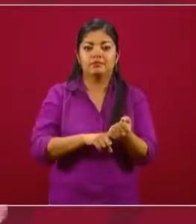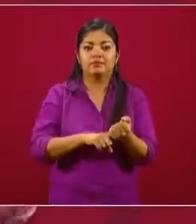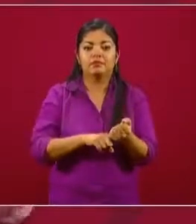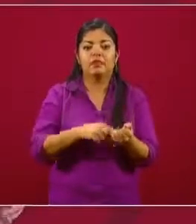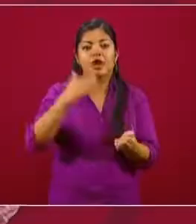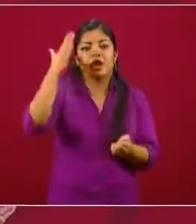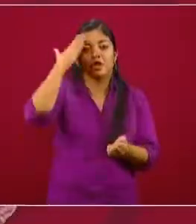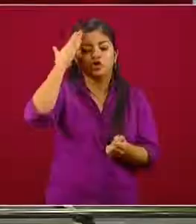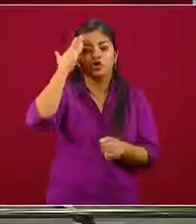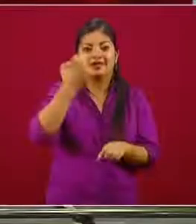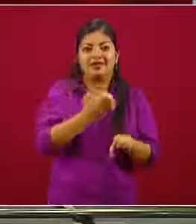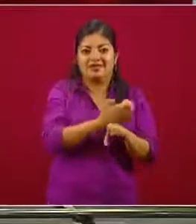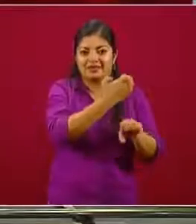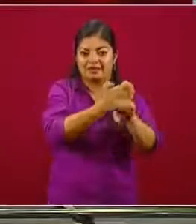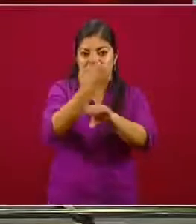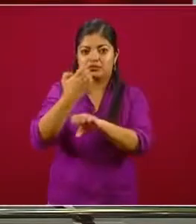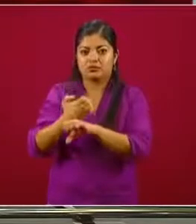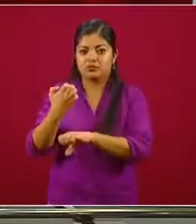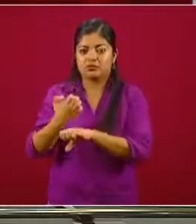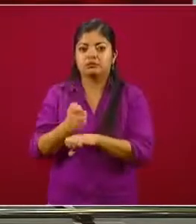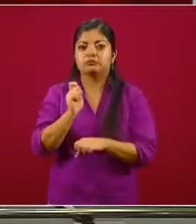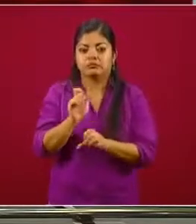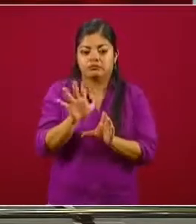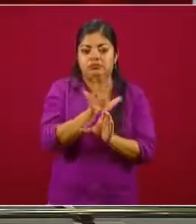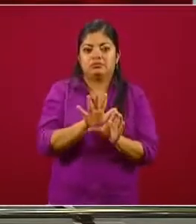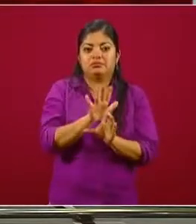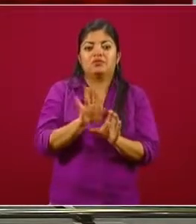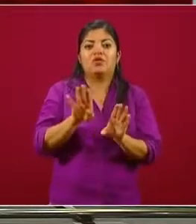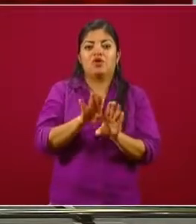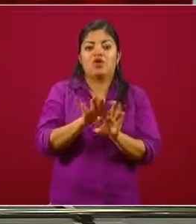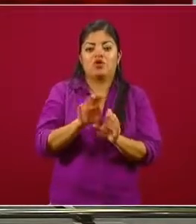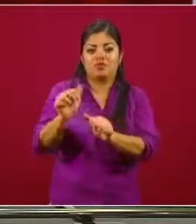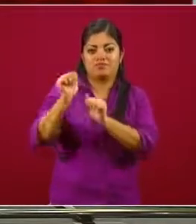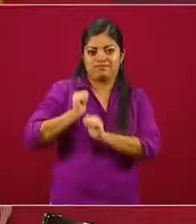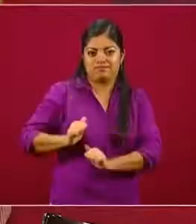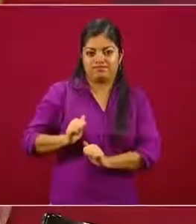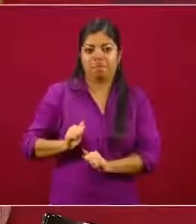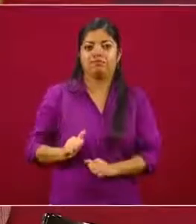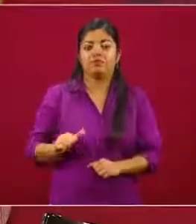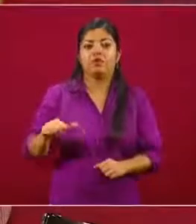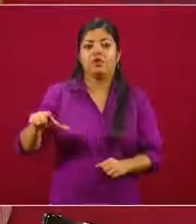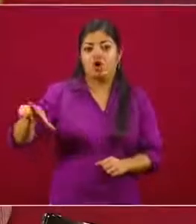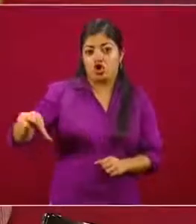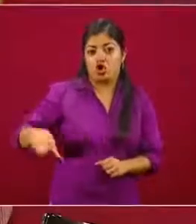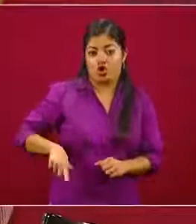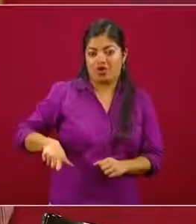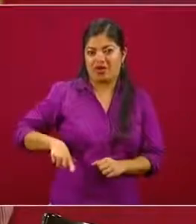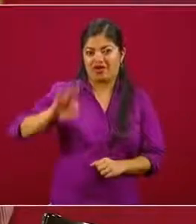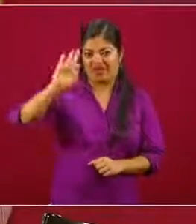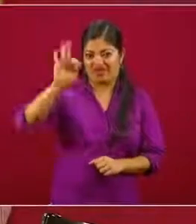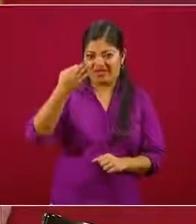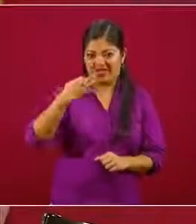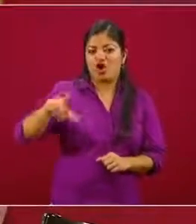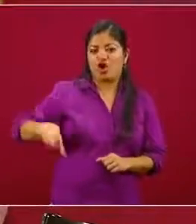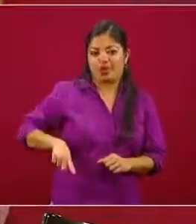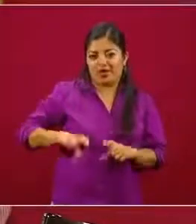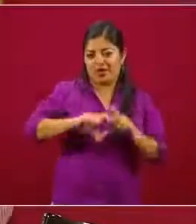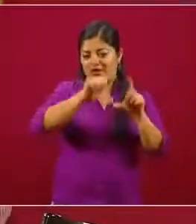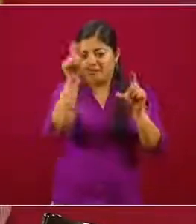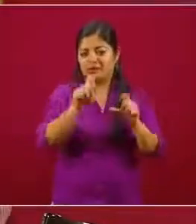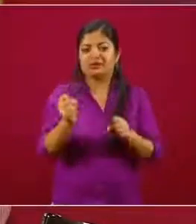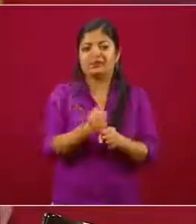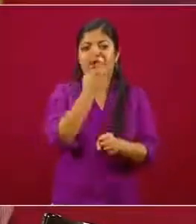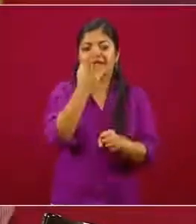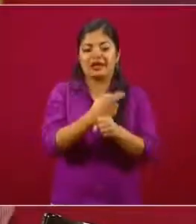estatales, de acuerdo a la demarcación territorial. El Gobierno nacional, el Gobierno federal, la Secretaría de Salud,